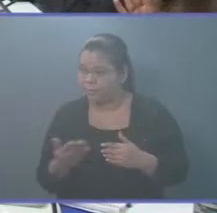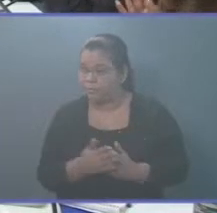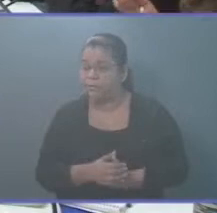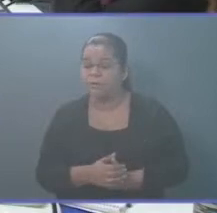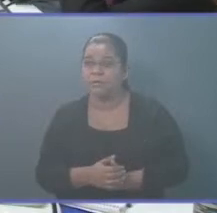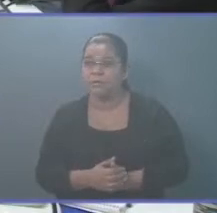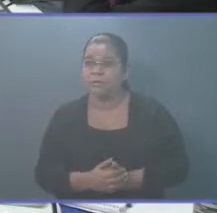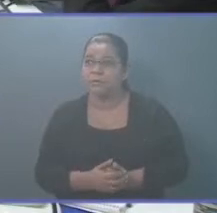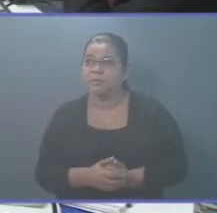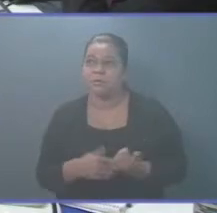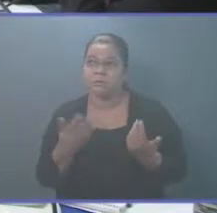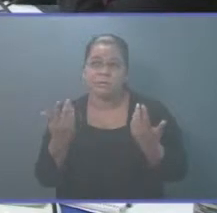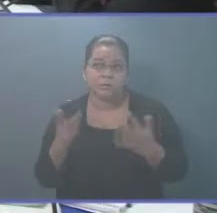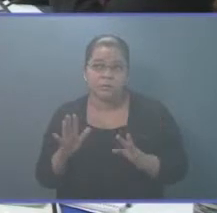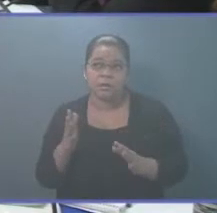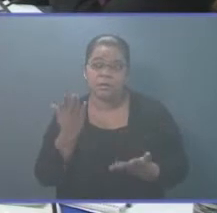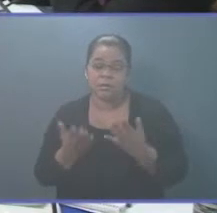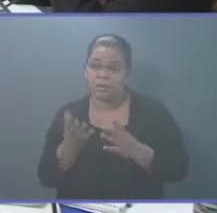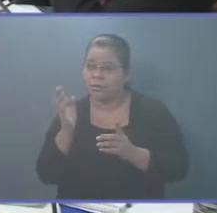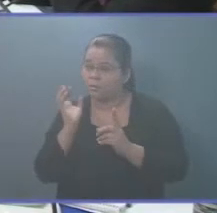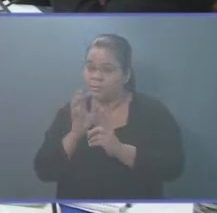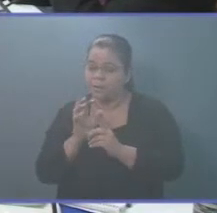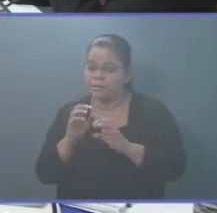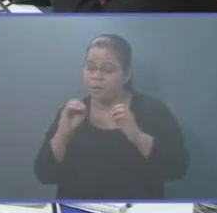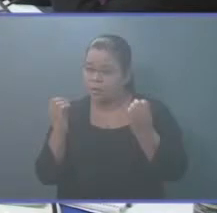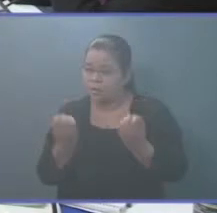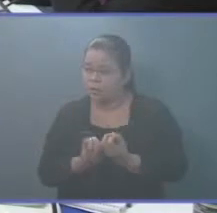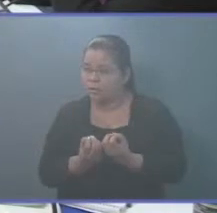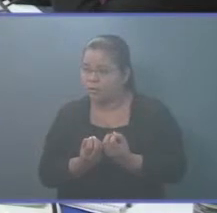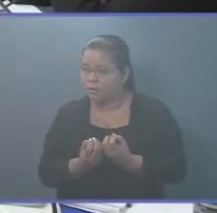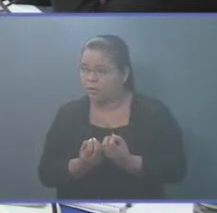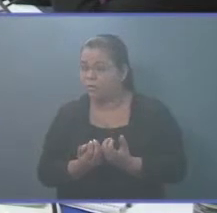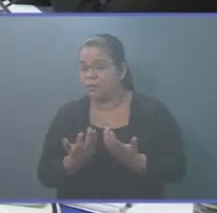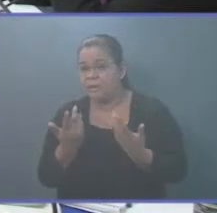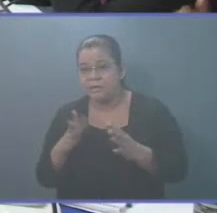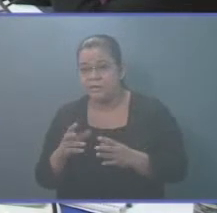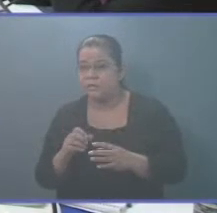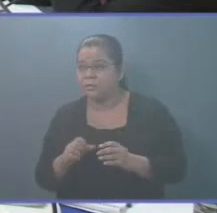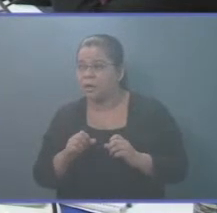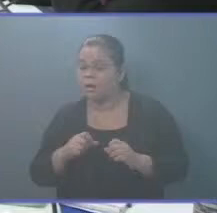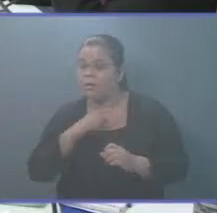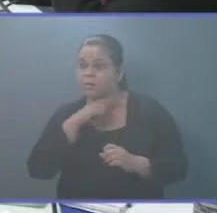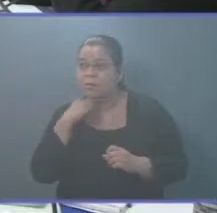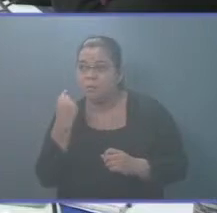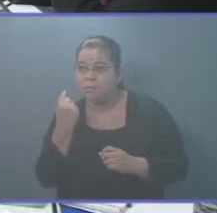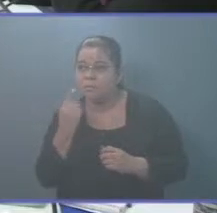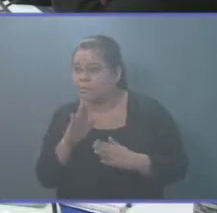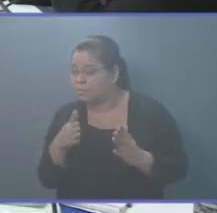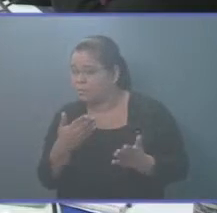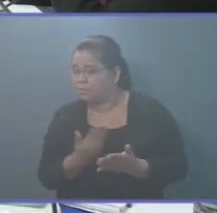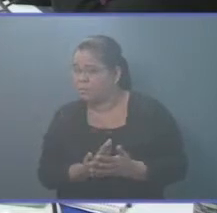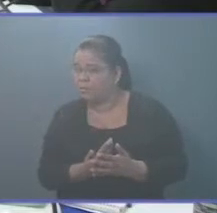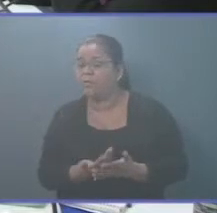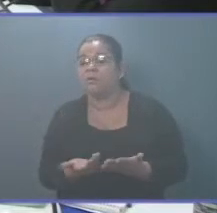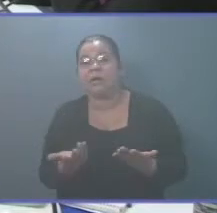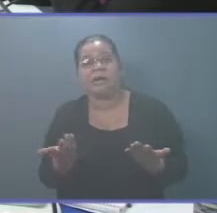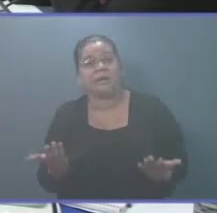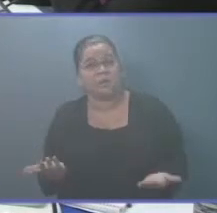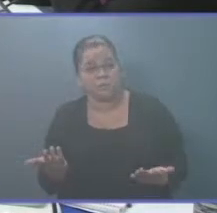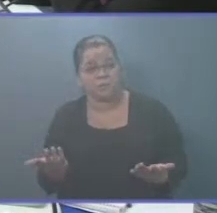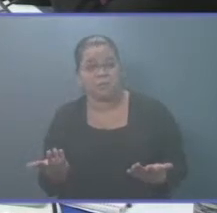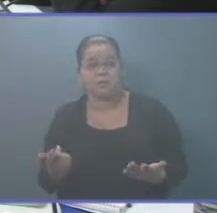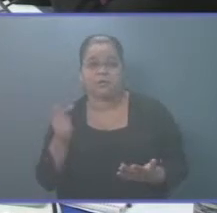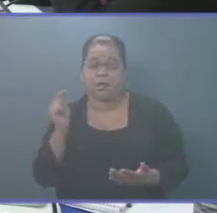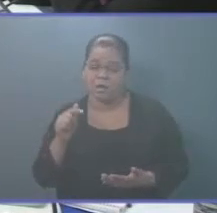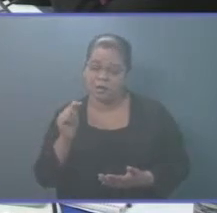varios, que sea crimen organizado y se haya cometido el homicidio simple o agravado, secuestro y extorsión, entonces